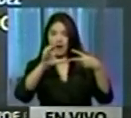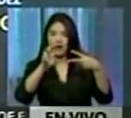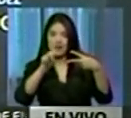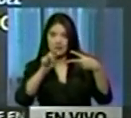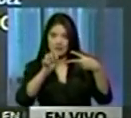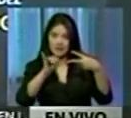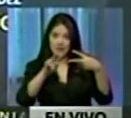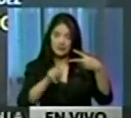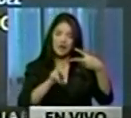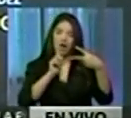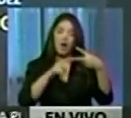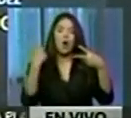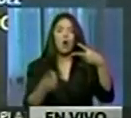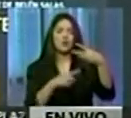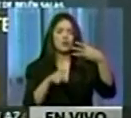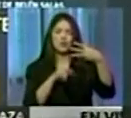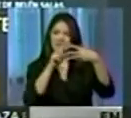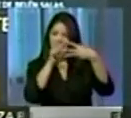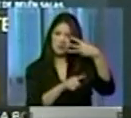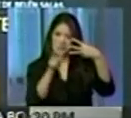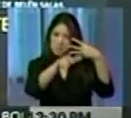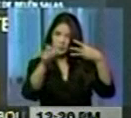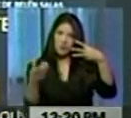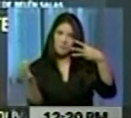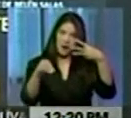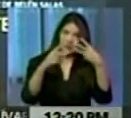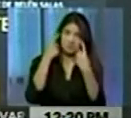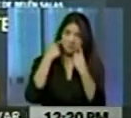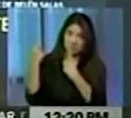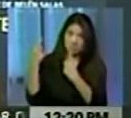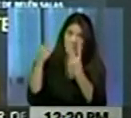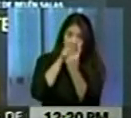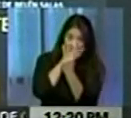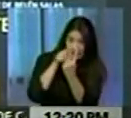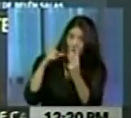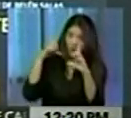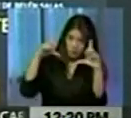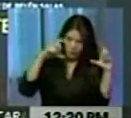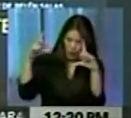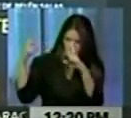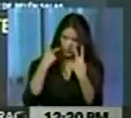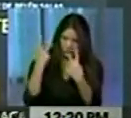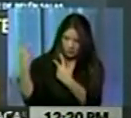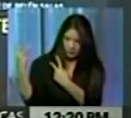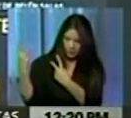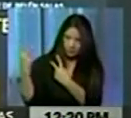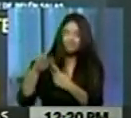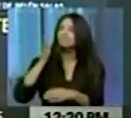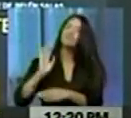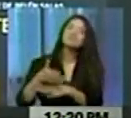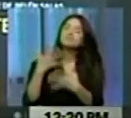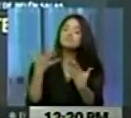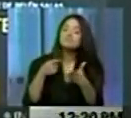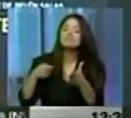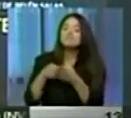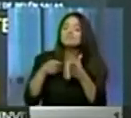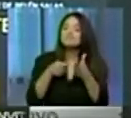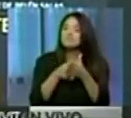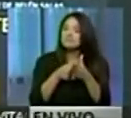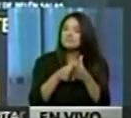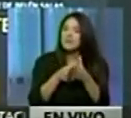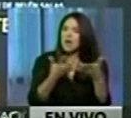Paredes y el ciudadano Jesús David Chirino Rodríguez. Estos últimos sujetos imputados por la Comisión de Detentación de